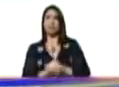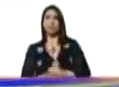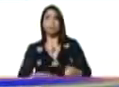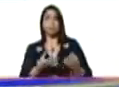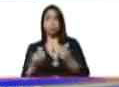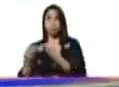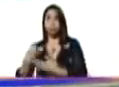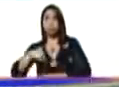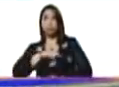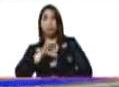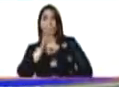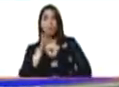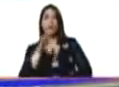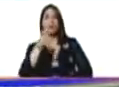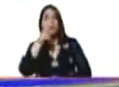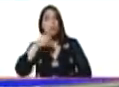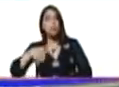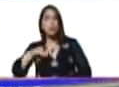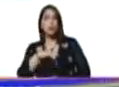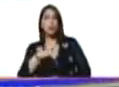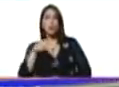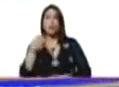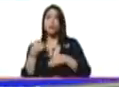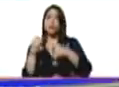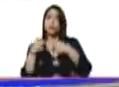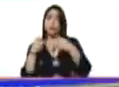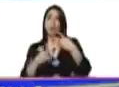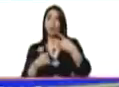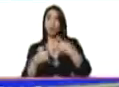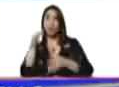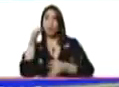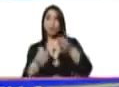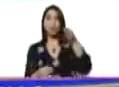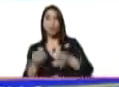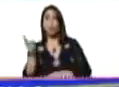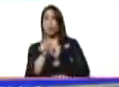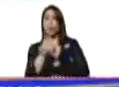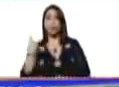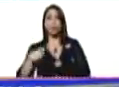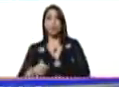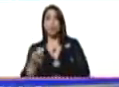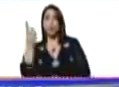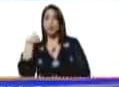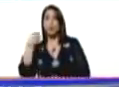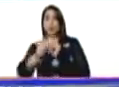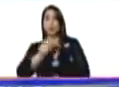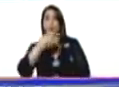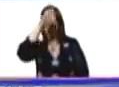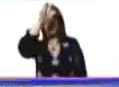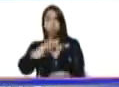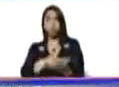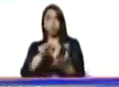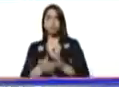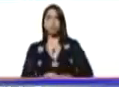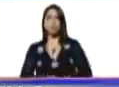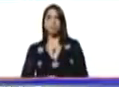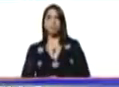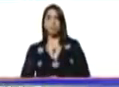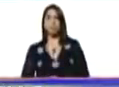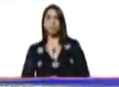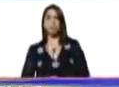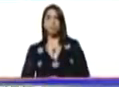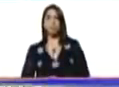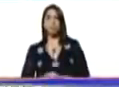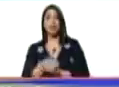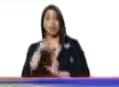pueblo de un instrumento jurídico que no teníamos ayer en la tarde. Fue aprobada y lo que usted